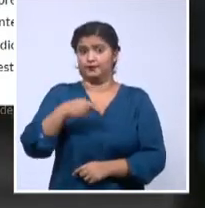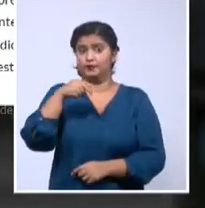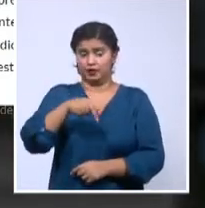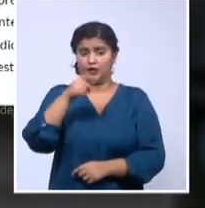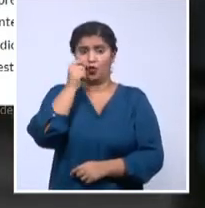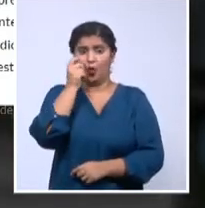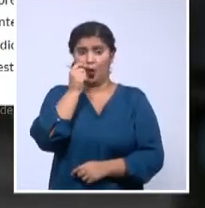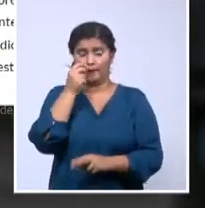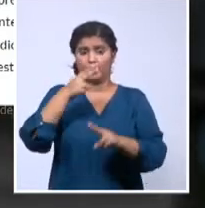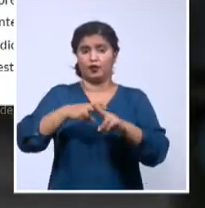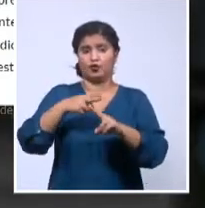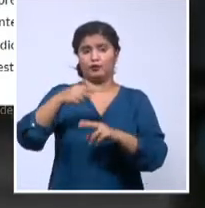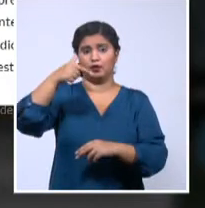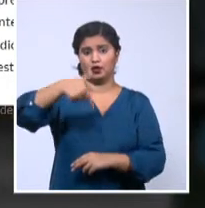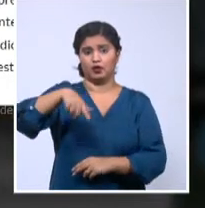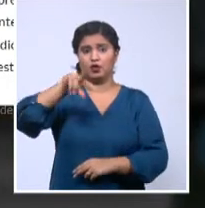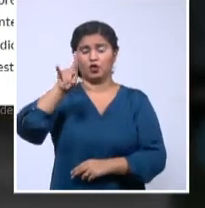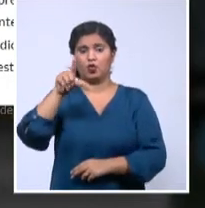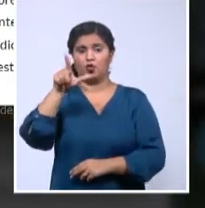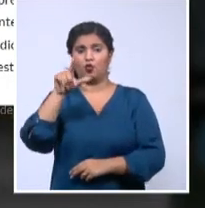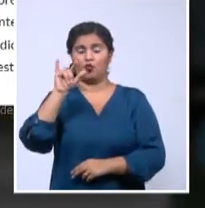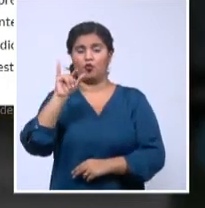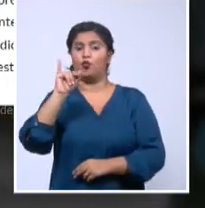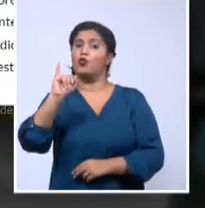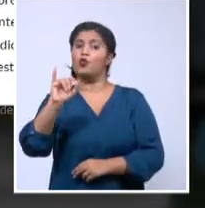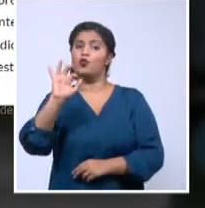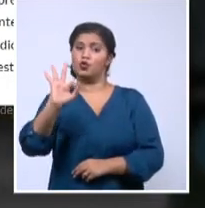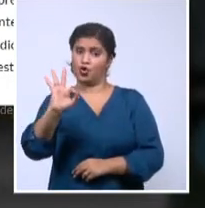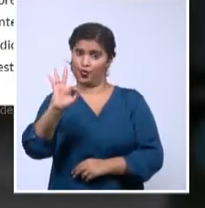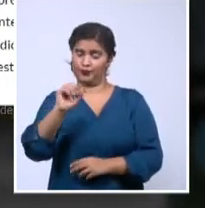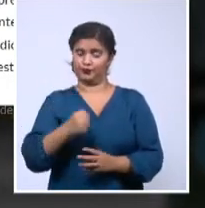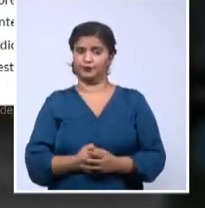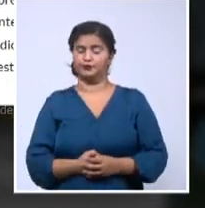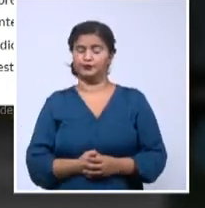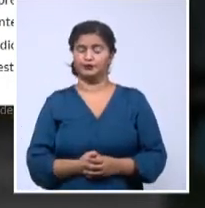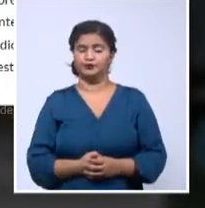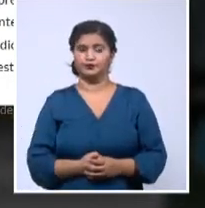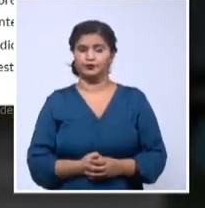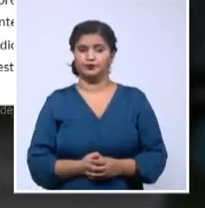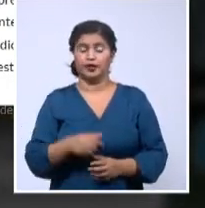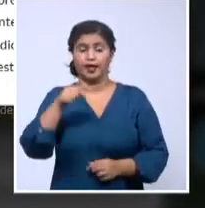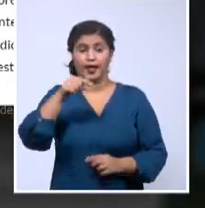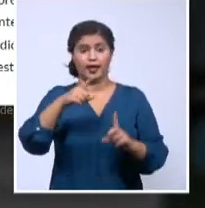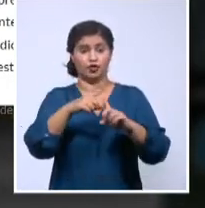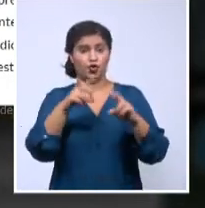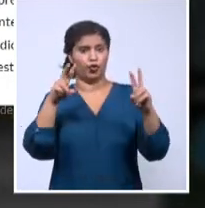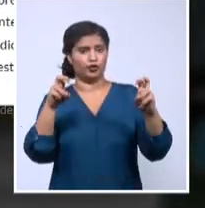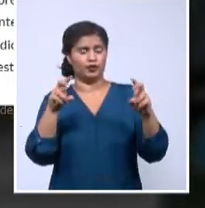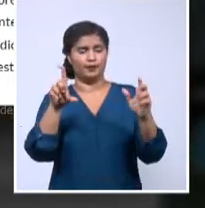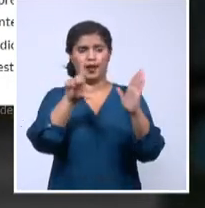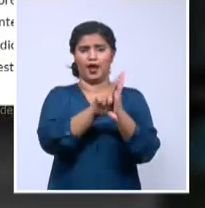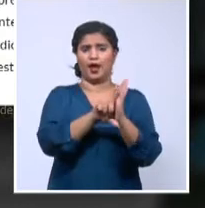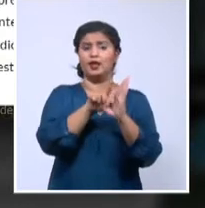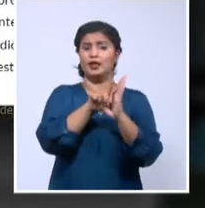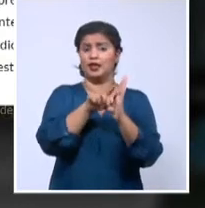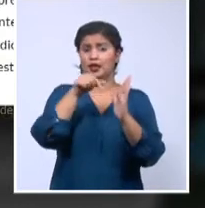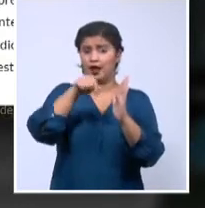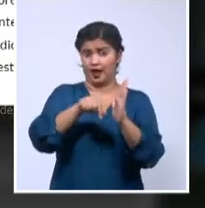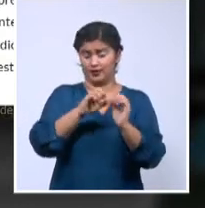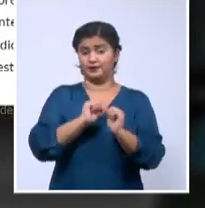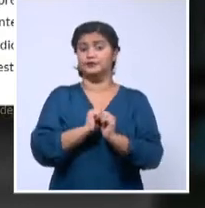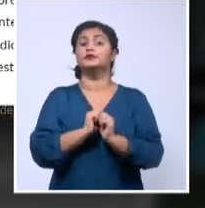Pero es un primer nombre que no estaba por ninguna parte al inicio. Dado que los temas en la agenda superan las facultades del